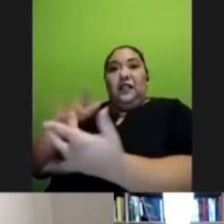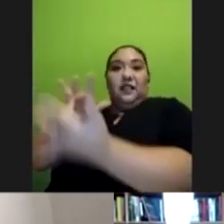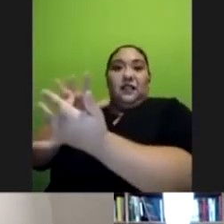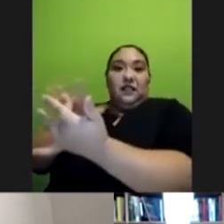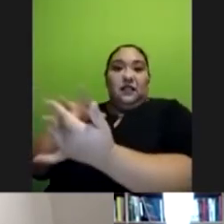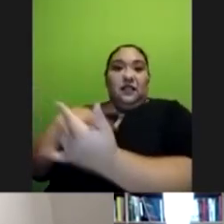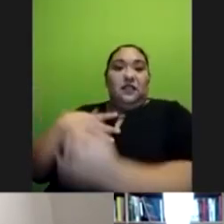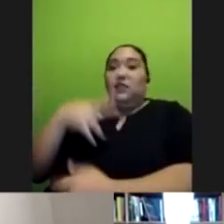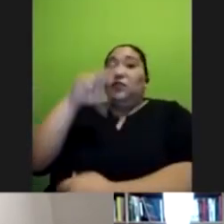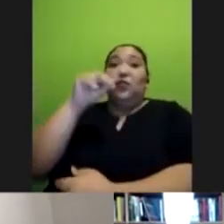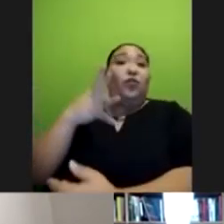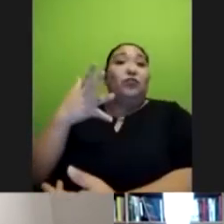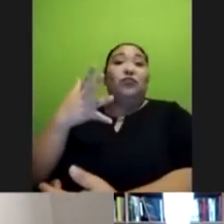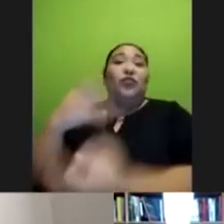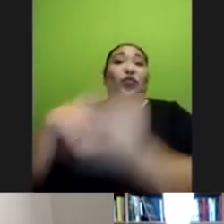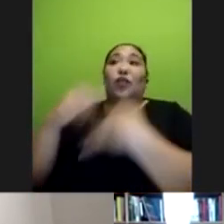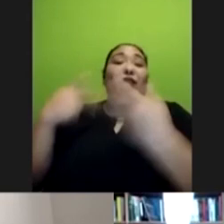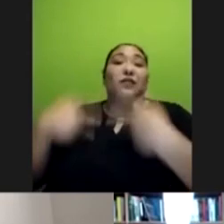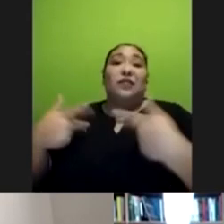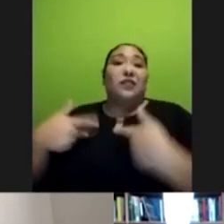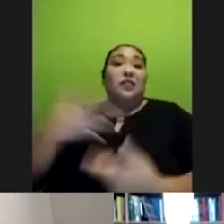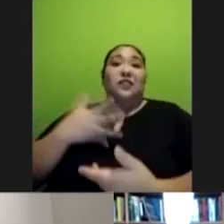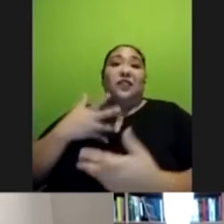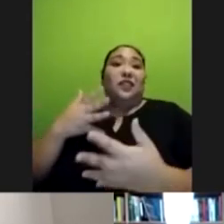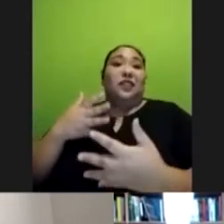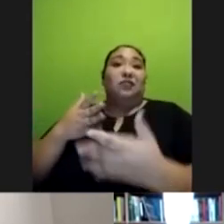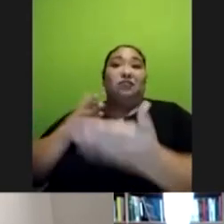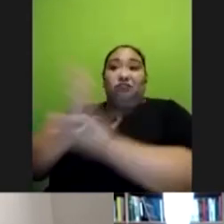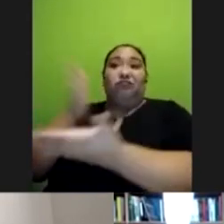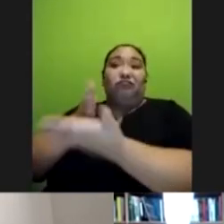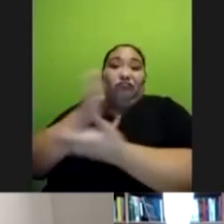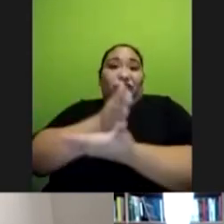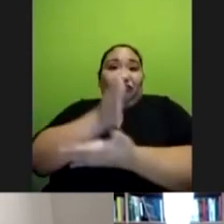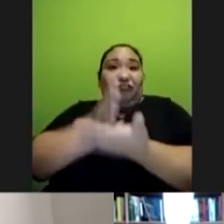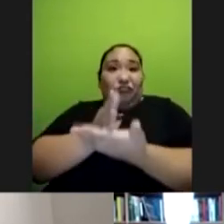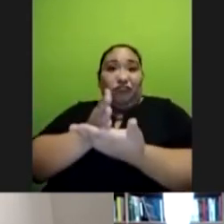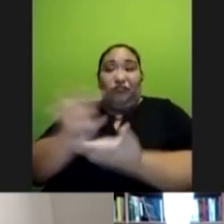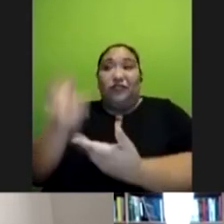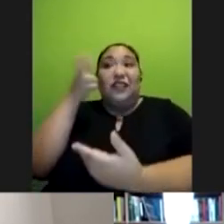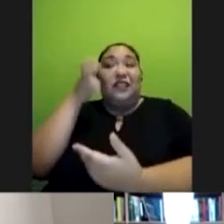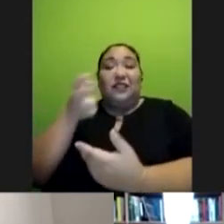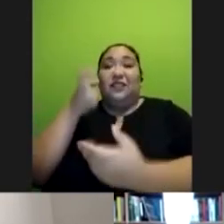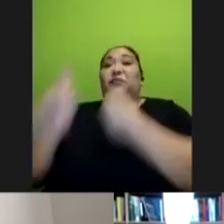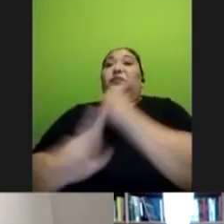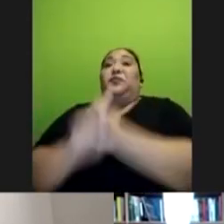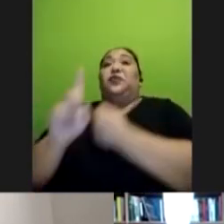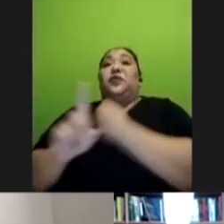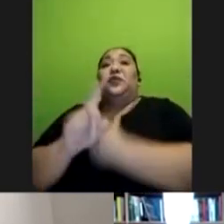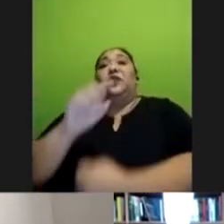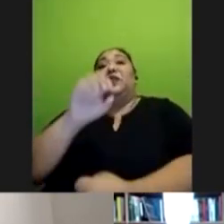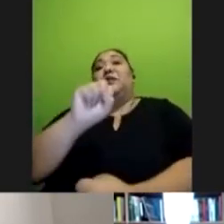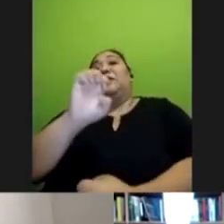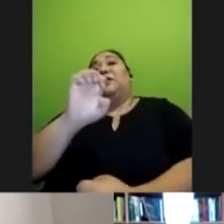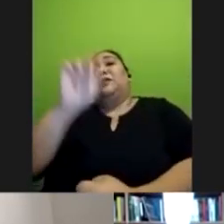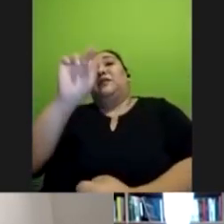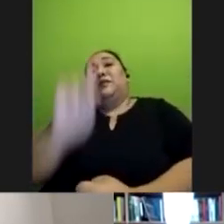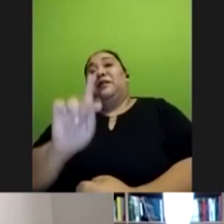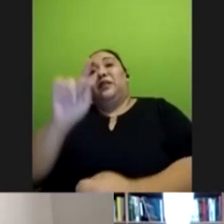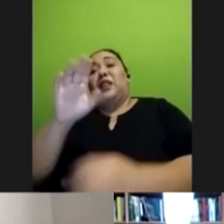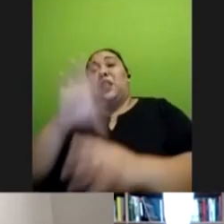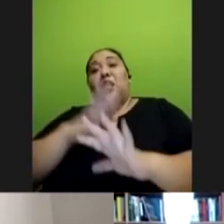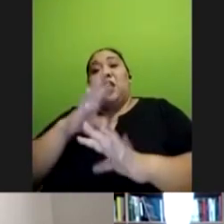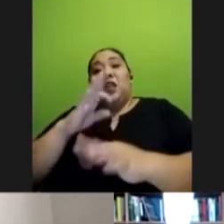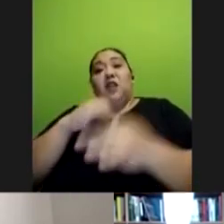acceso. Entonces ahí hay una brecha grande que estamos viendo eso con la SEP justo y con las organizaciones de la sociedad civil, viendo cómo